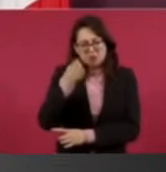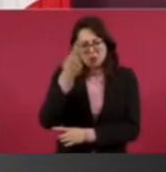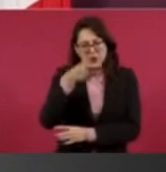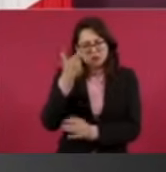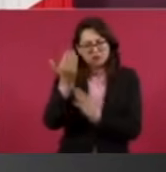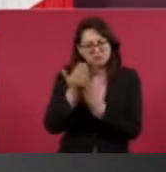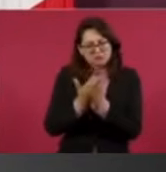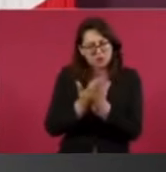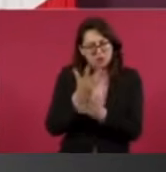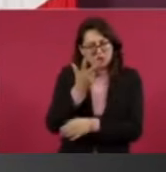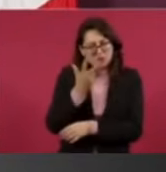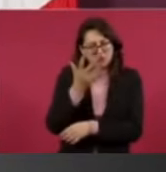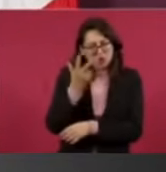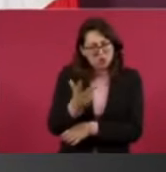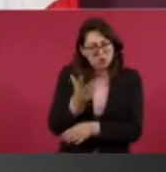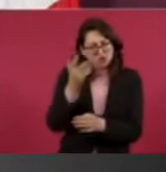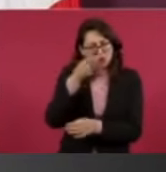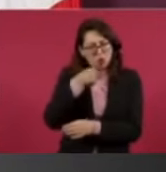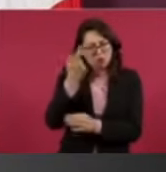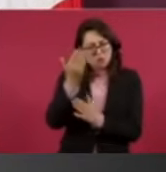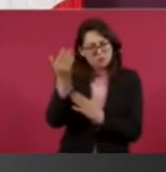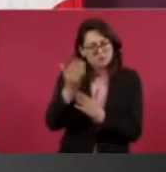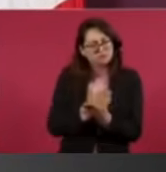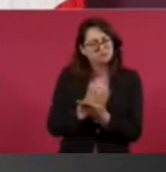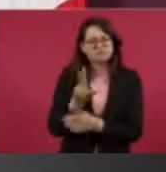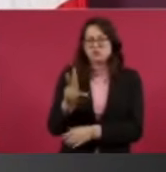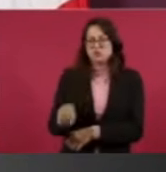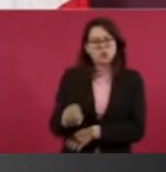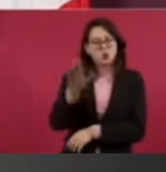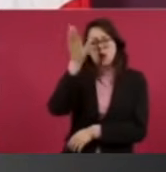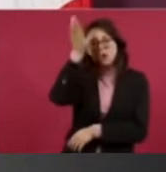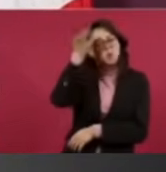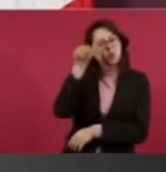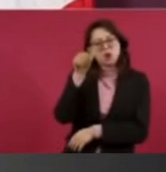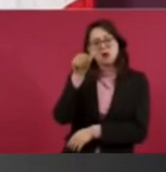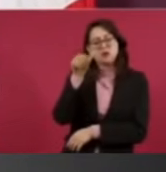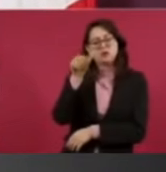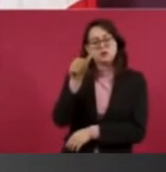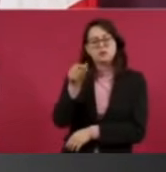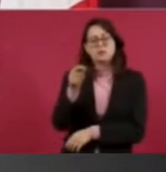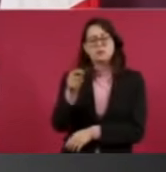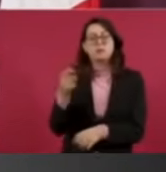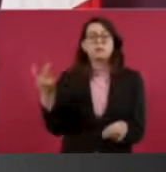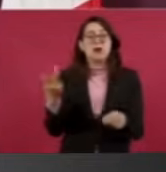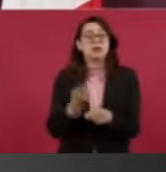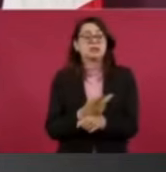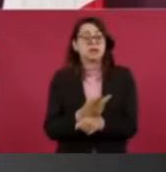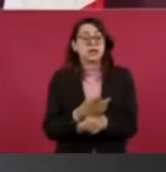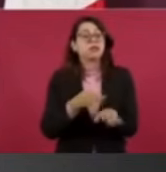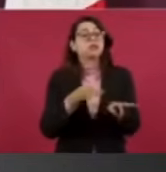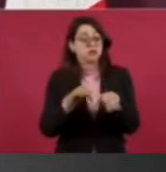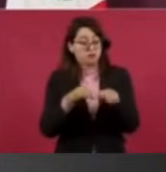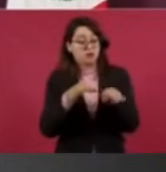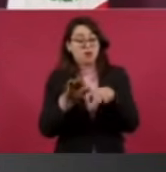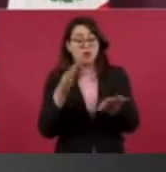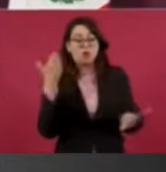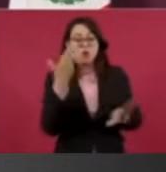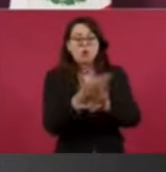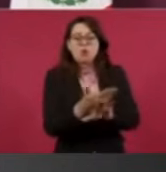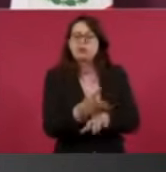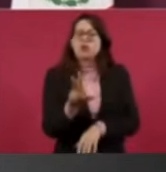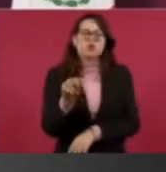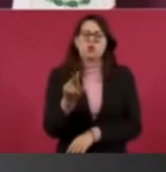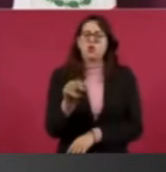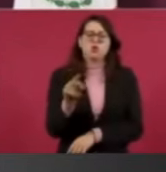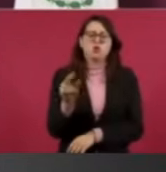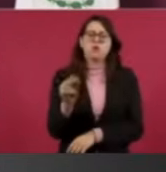entiendo, por no estar a favor de los trabajadores, sino porque él